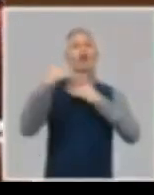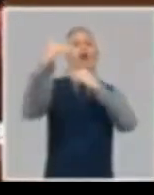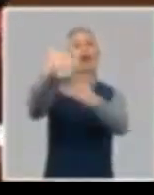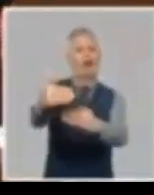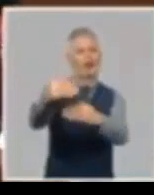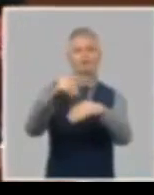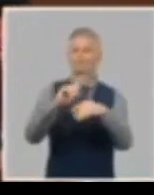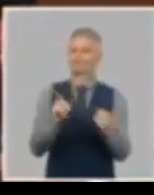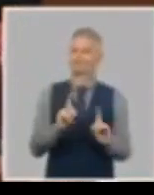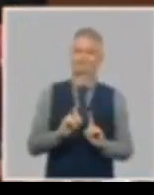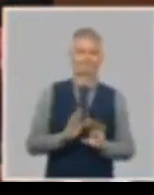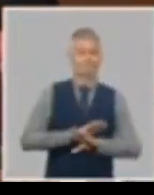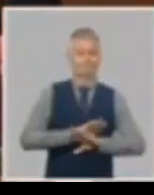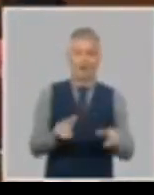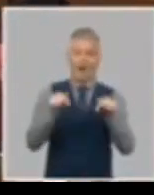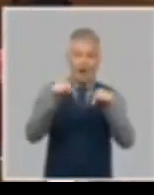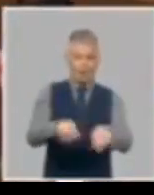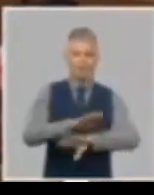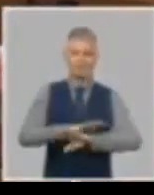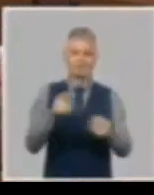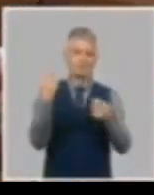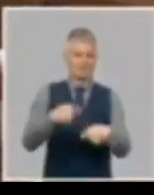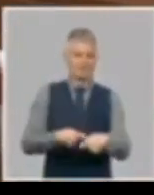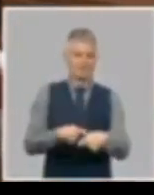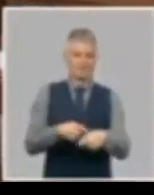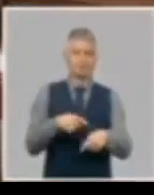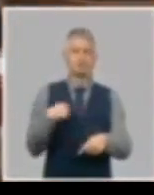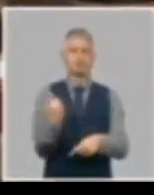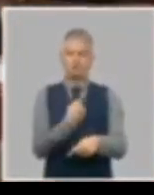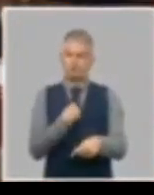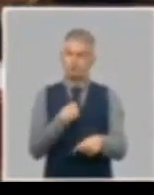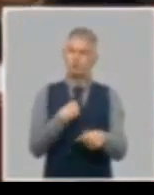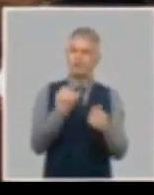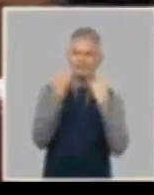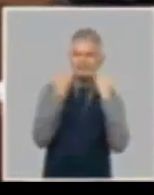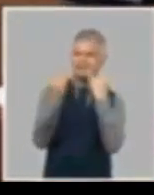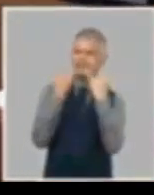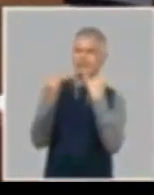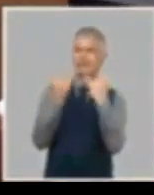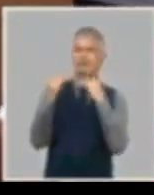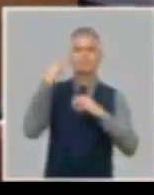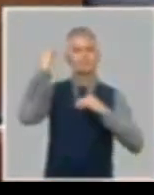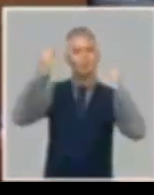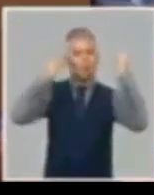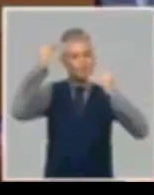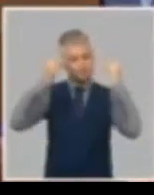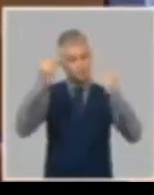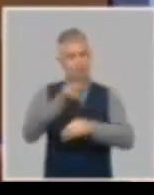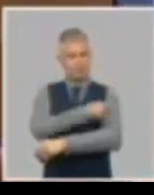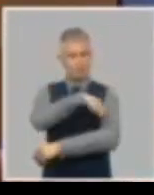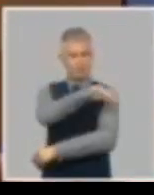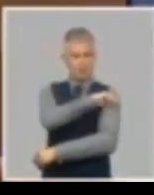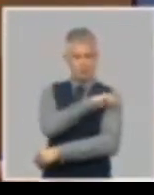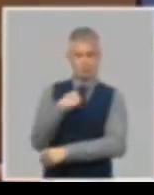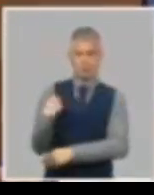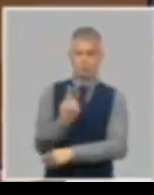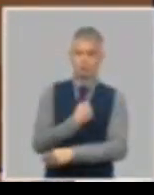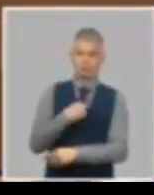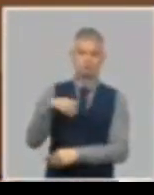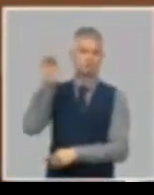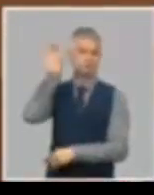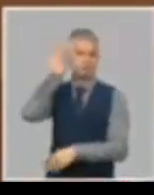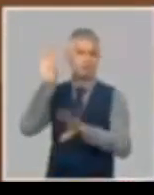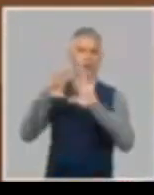seguimos con interés y respeto las preocupaciones de la población cuyo bienestar nos empeñamos en